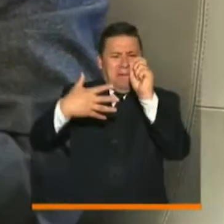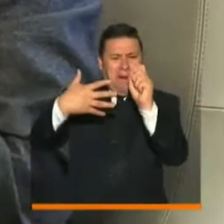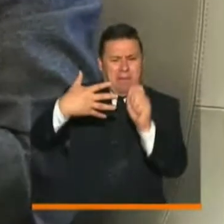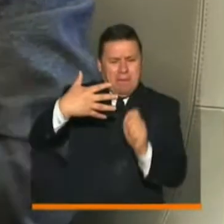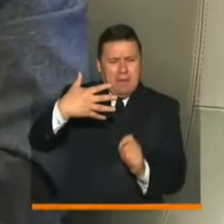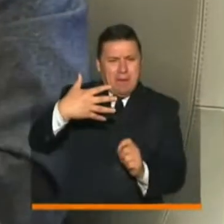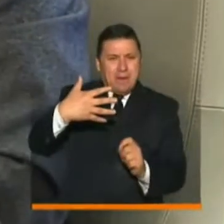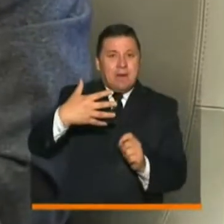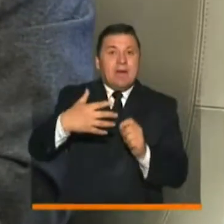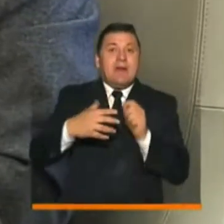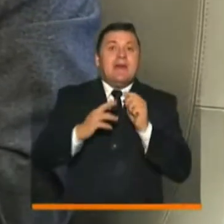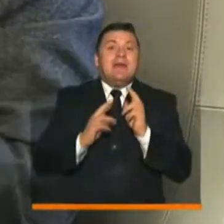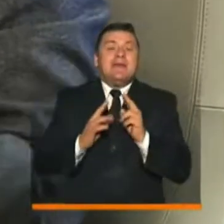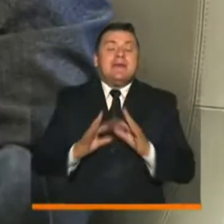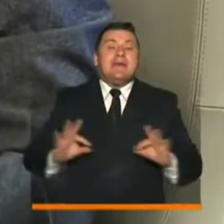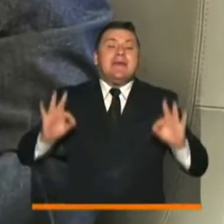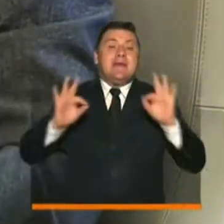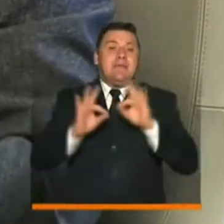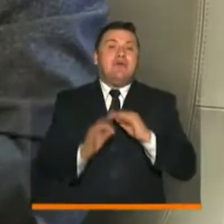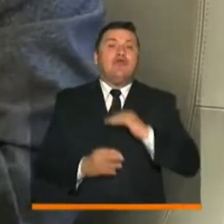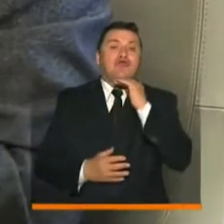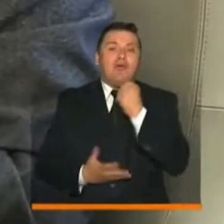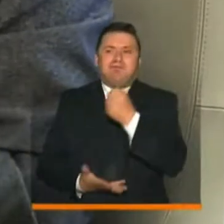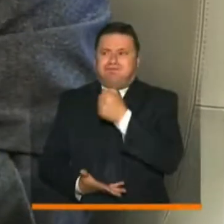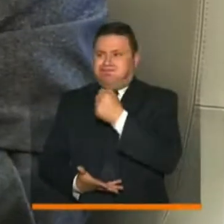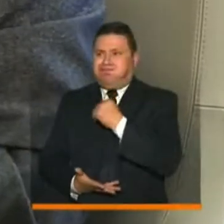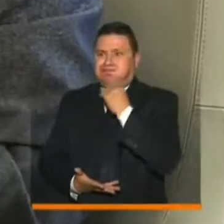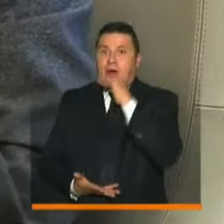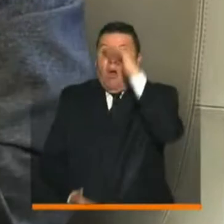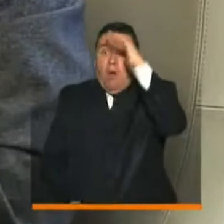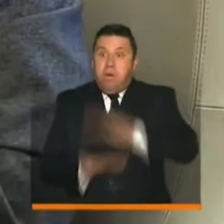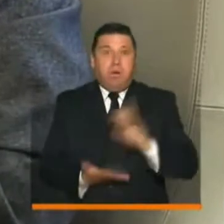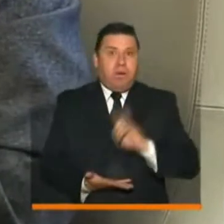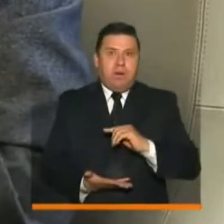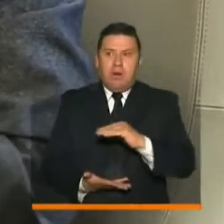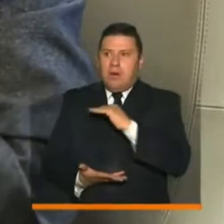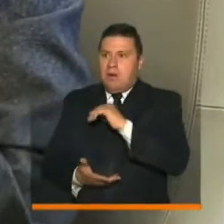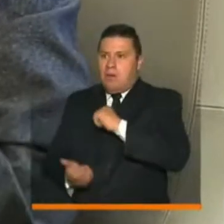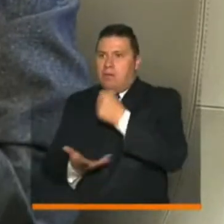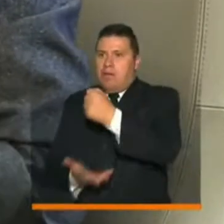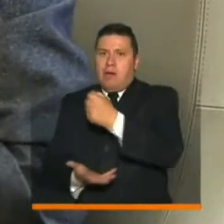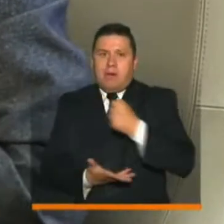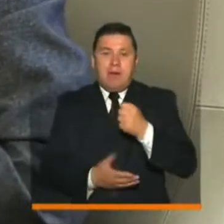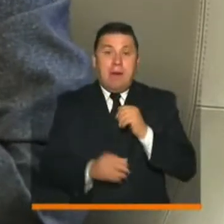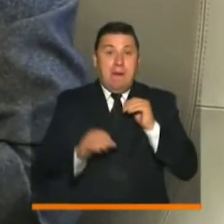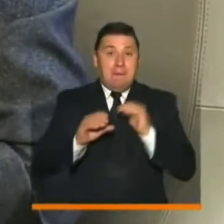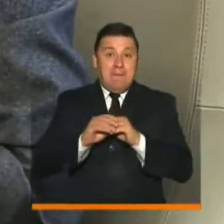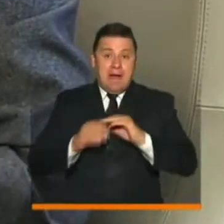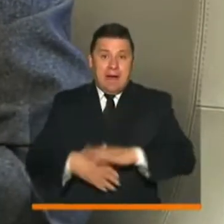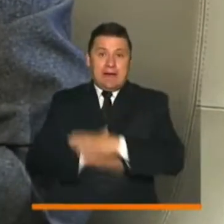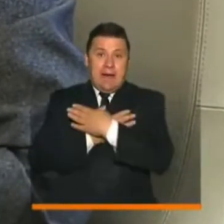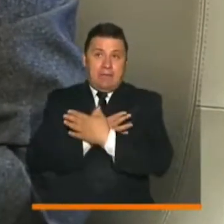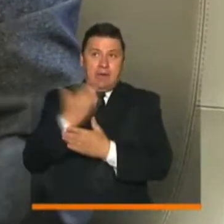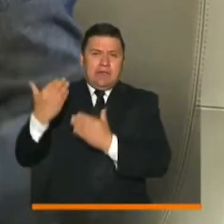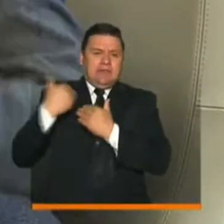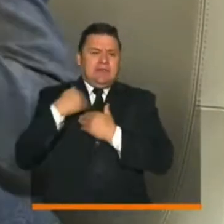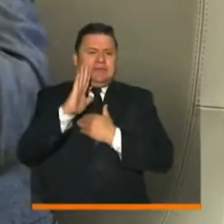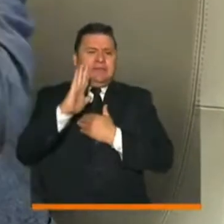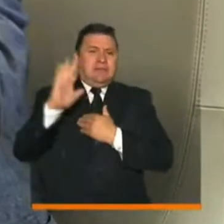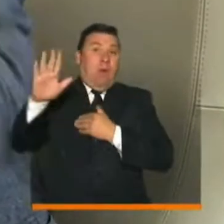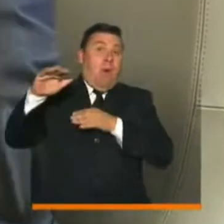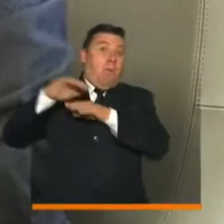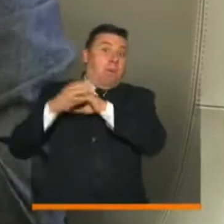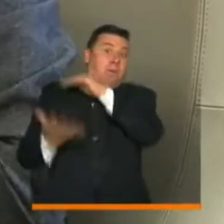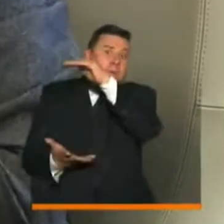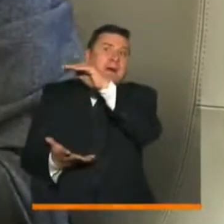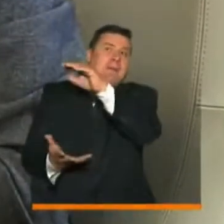mantener la solidez de nuestra economía y de todos los flujos de recursos, y en eso el Banco de la República ha hecho un esfuerzo muy grande dando